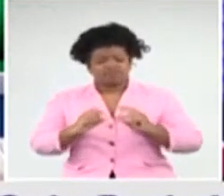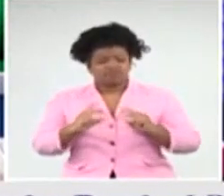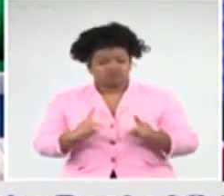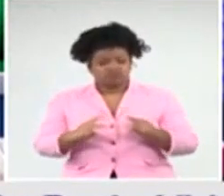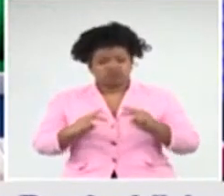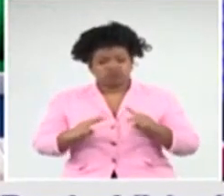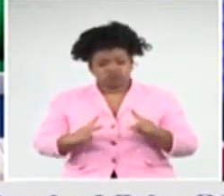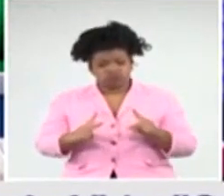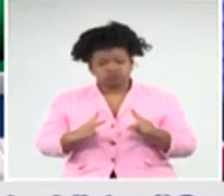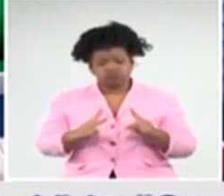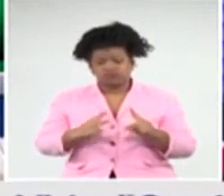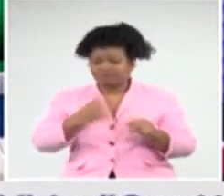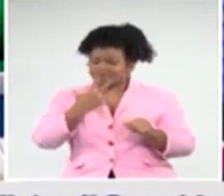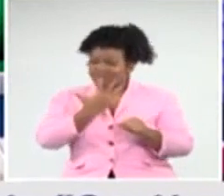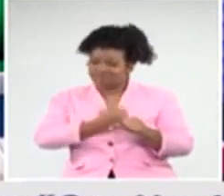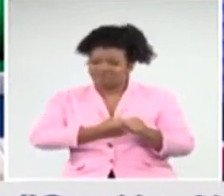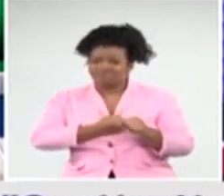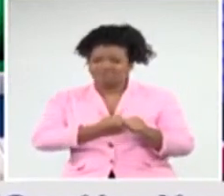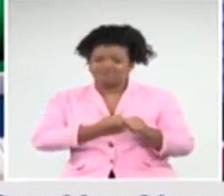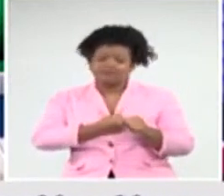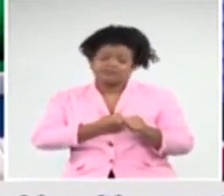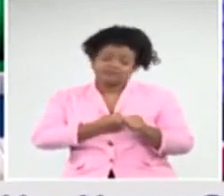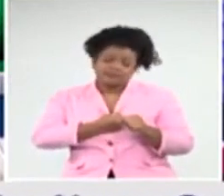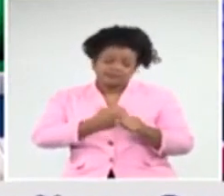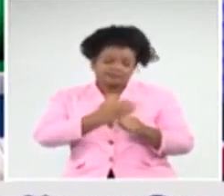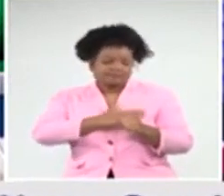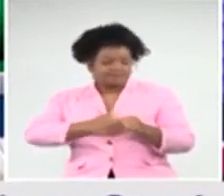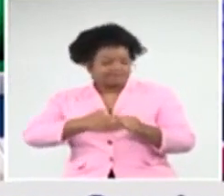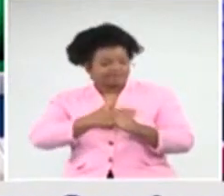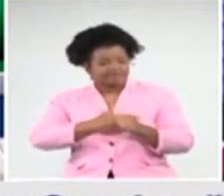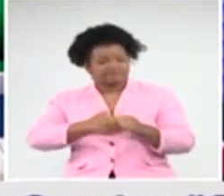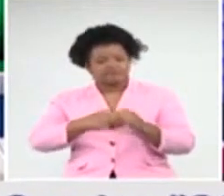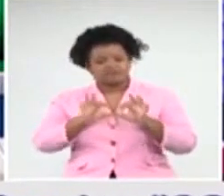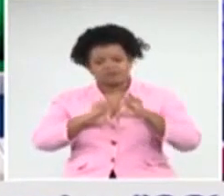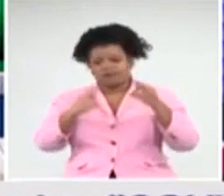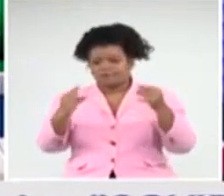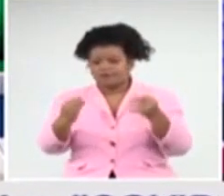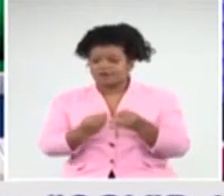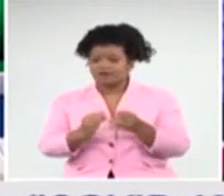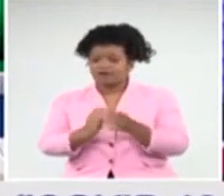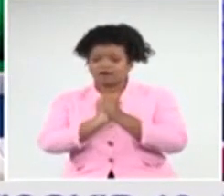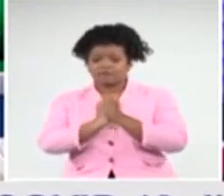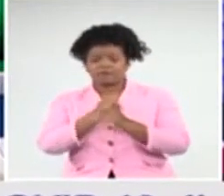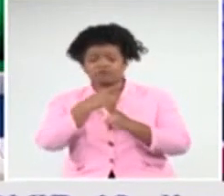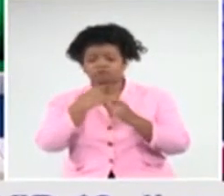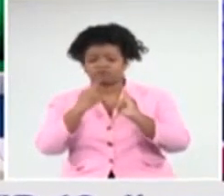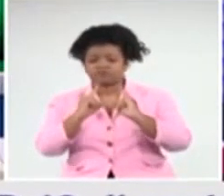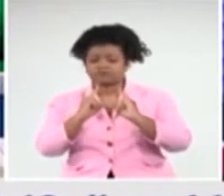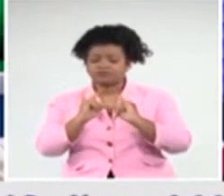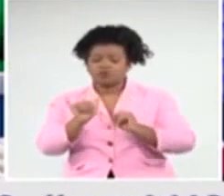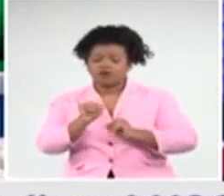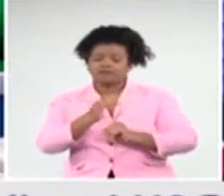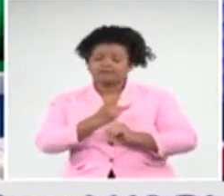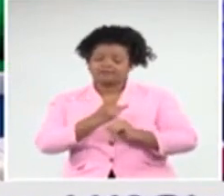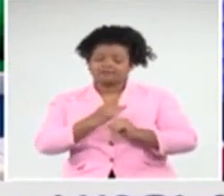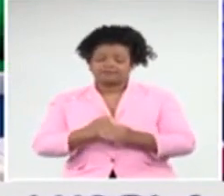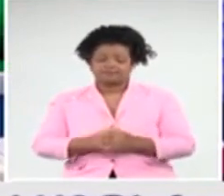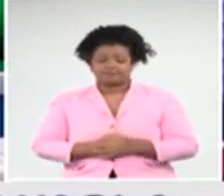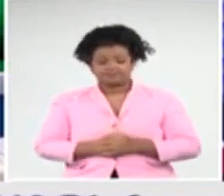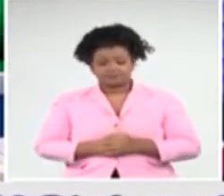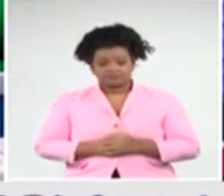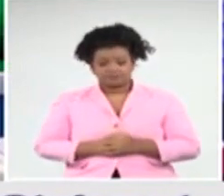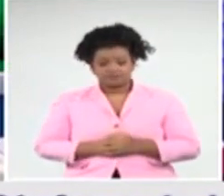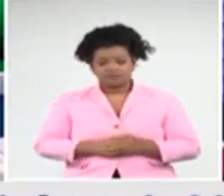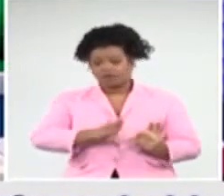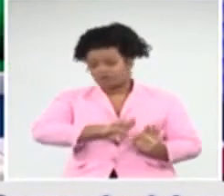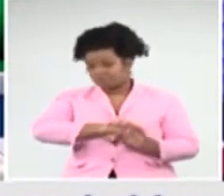conferencias, y damos las condolencias a sus familiares y amistades. De esta forma, Cuba,